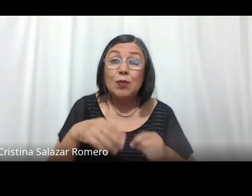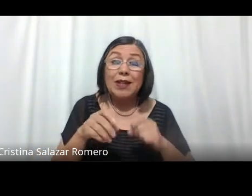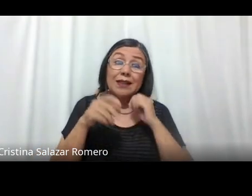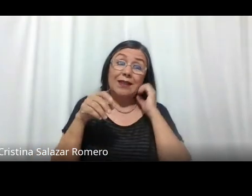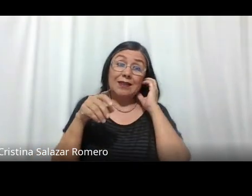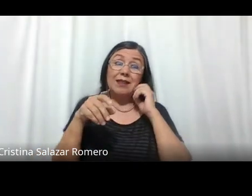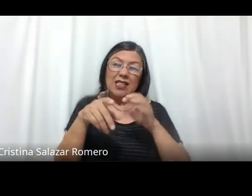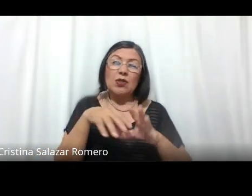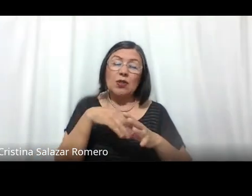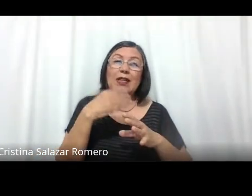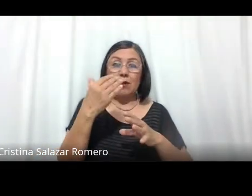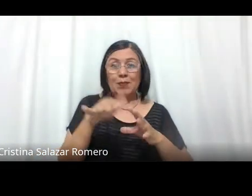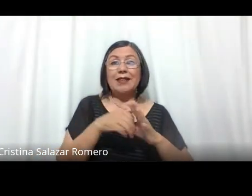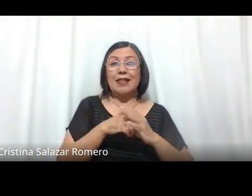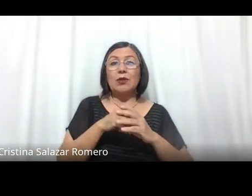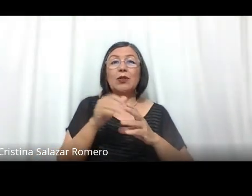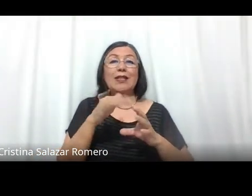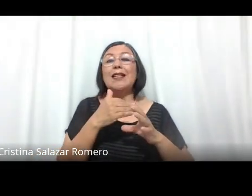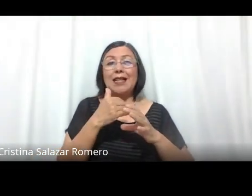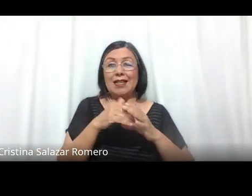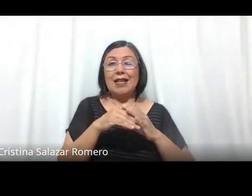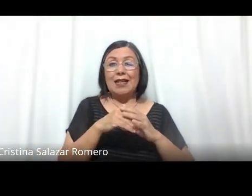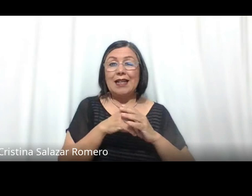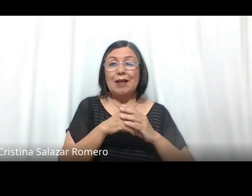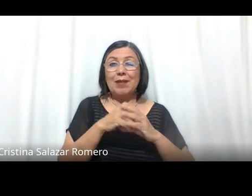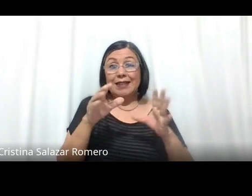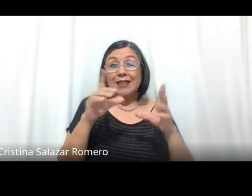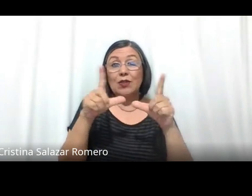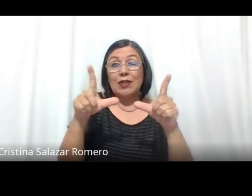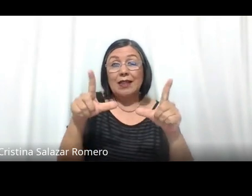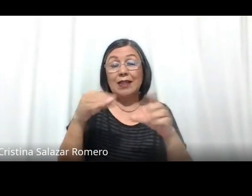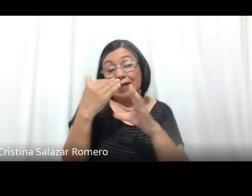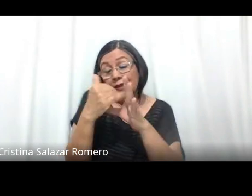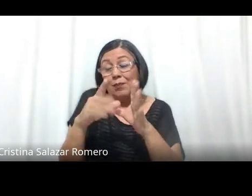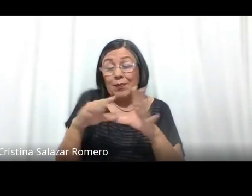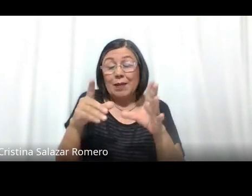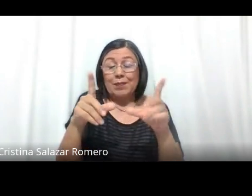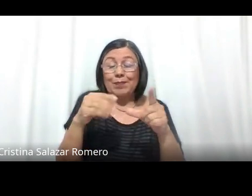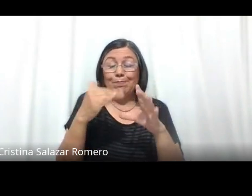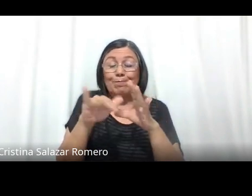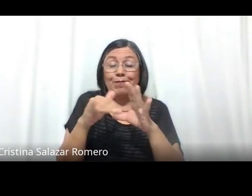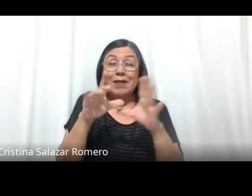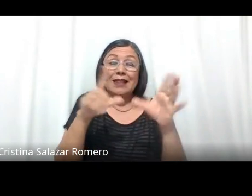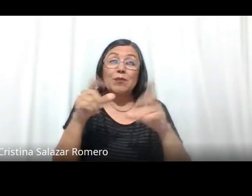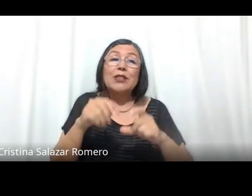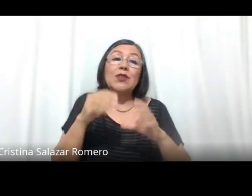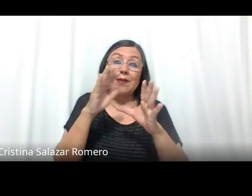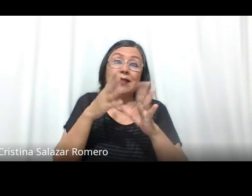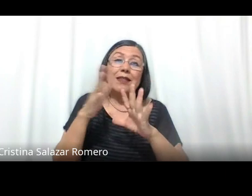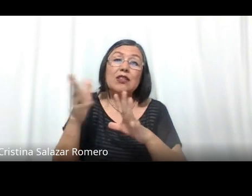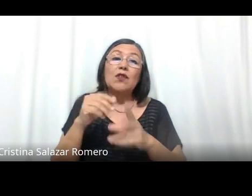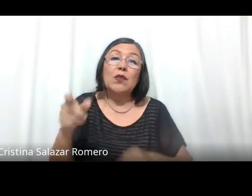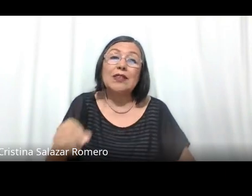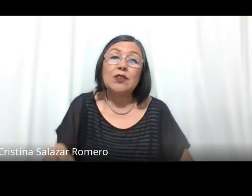las numeren. De hecho, le compartí a la doctora la plantilla donde la imagen, pues, donde